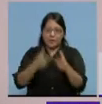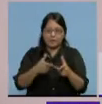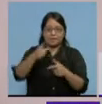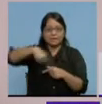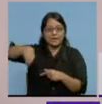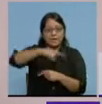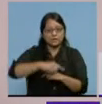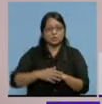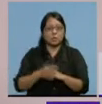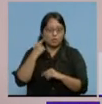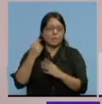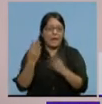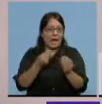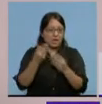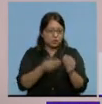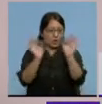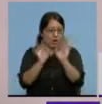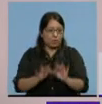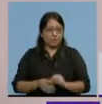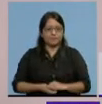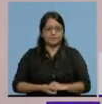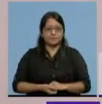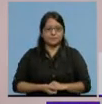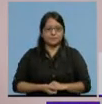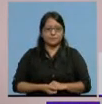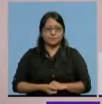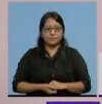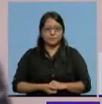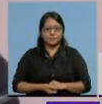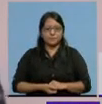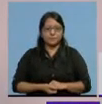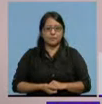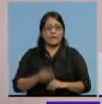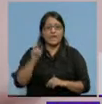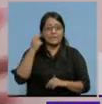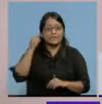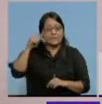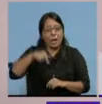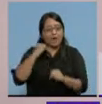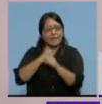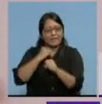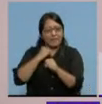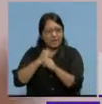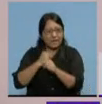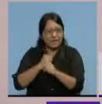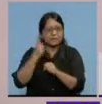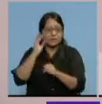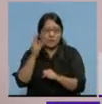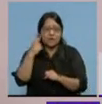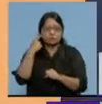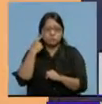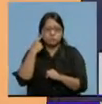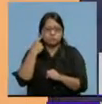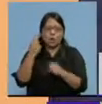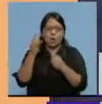en el beneficio de estos planes sociales. Así que estamos trabajando intensamente en lo que es la territorialidad de la